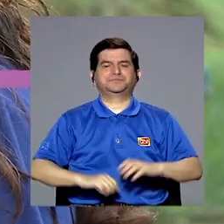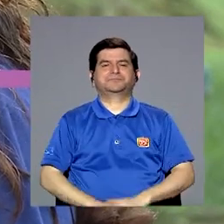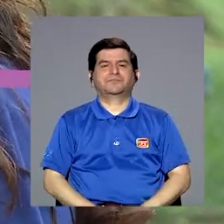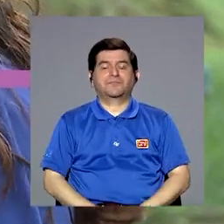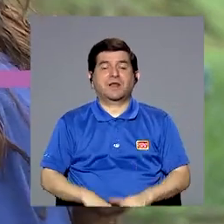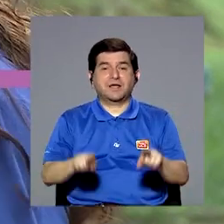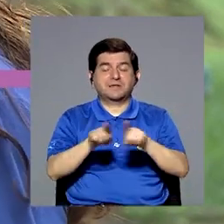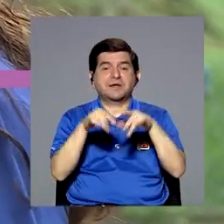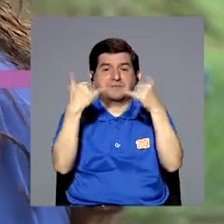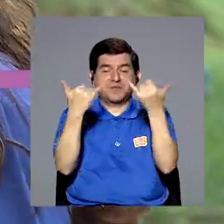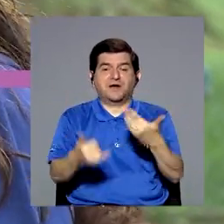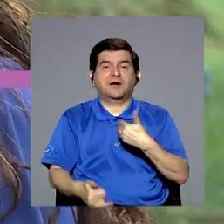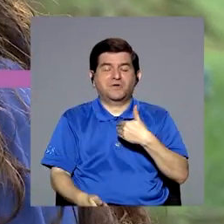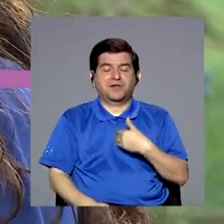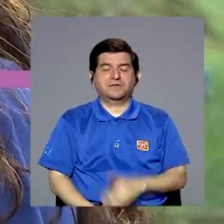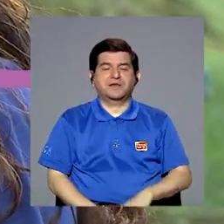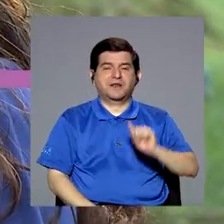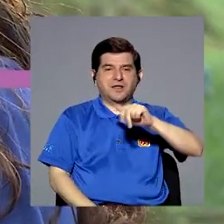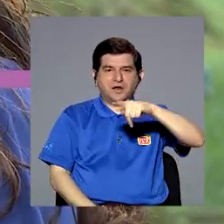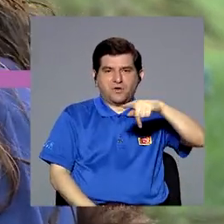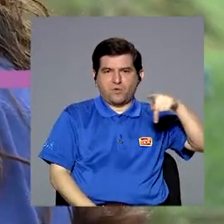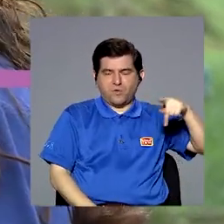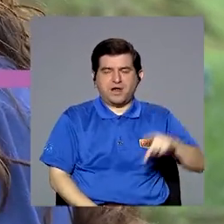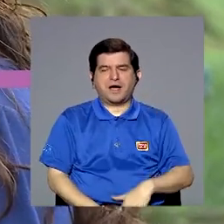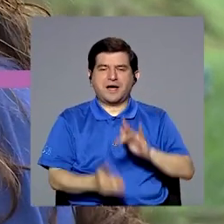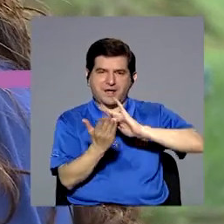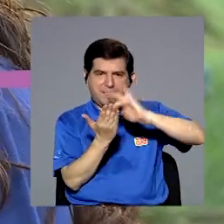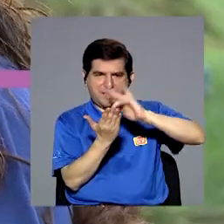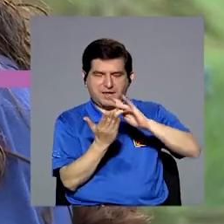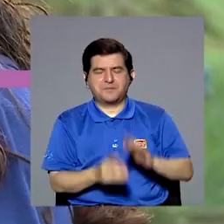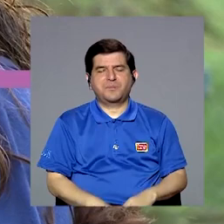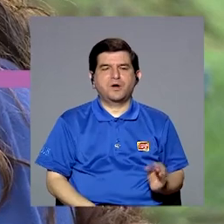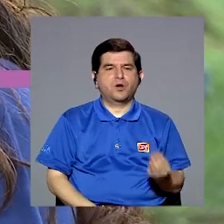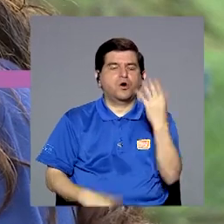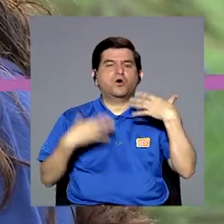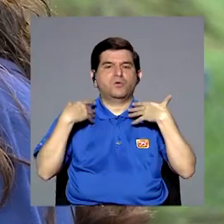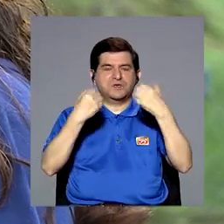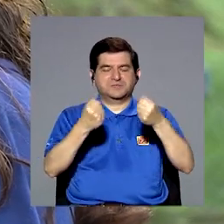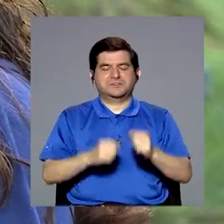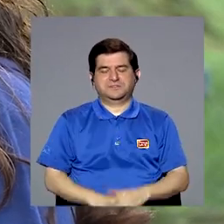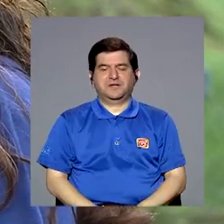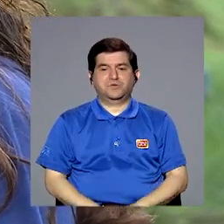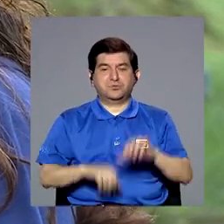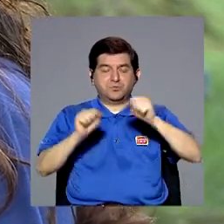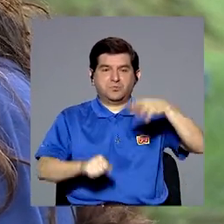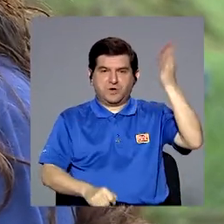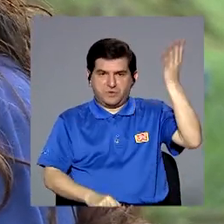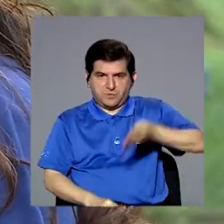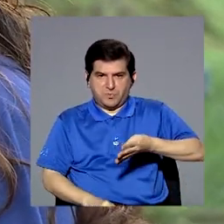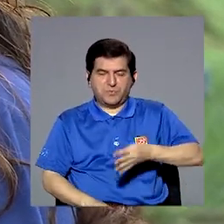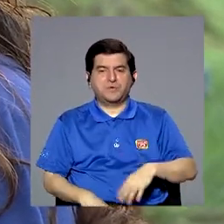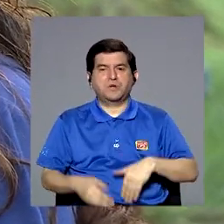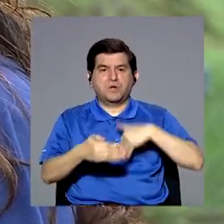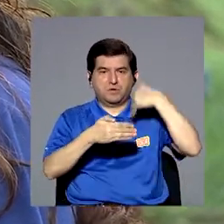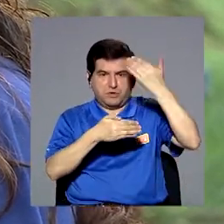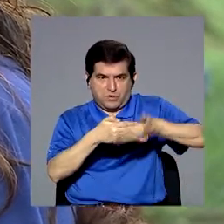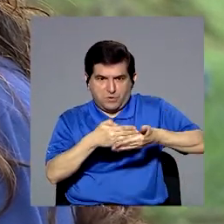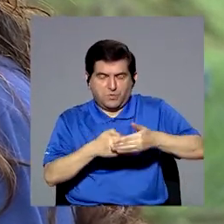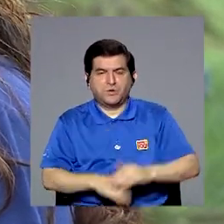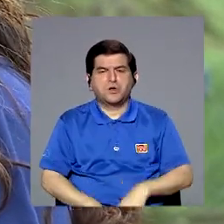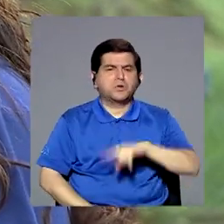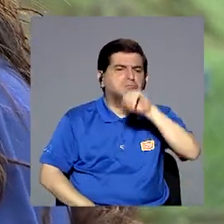www.jovensalud.net o ahora tenemos la aplicación móvil, que sería Joven Salud, se descarga en Play Store y desde ahí pueden